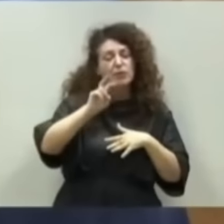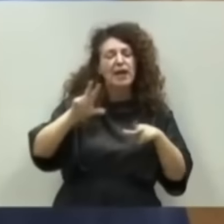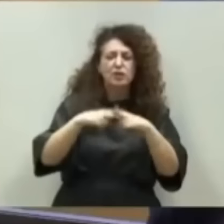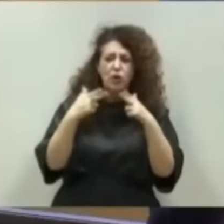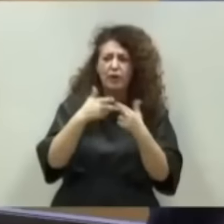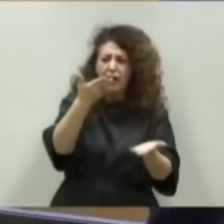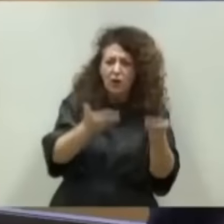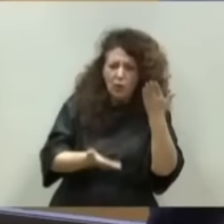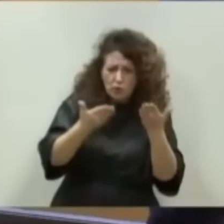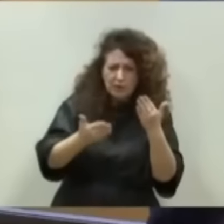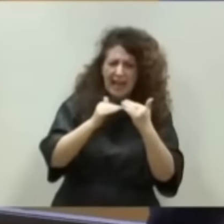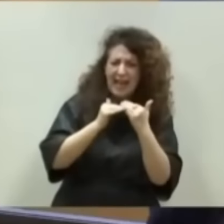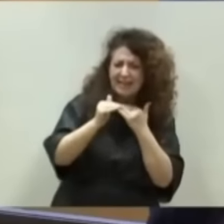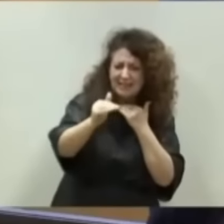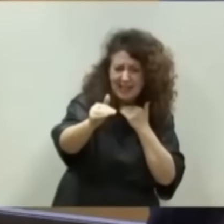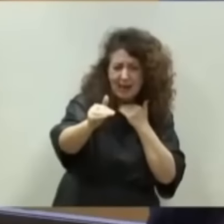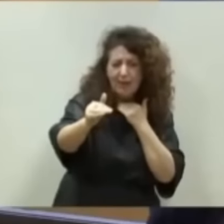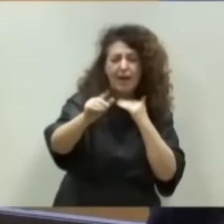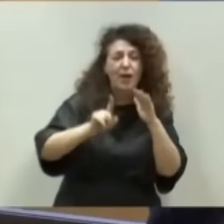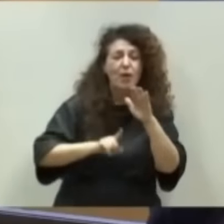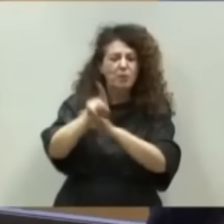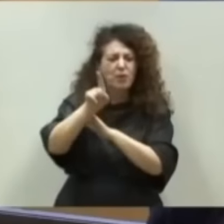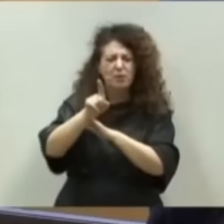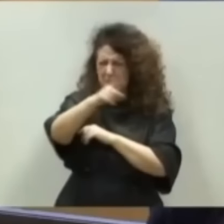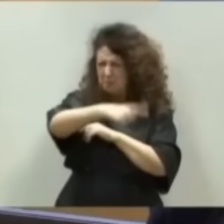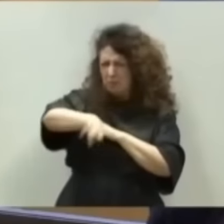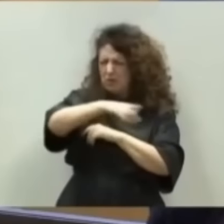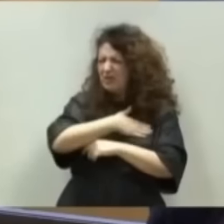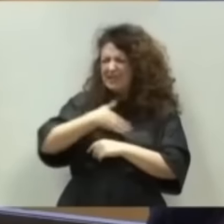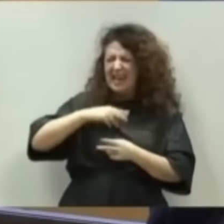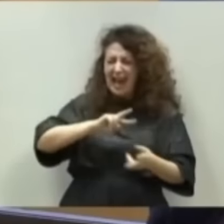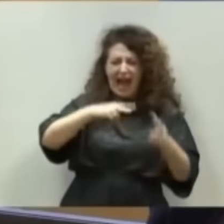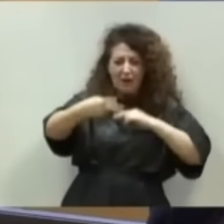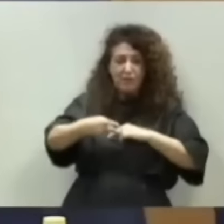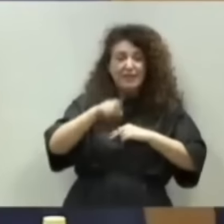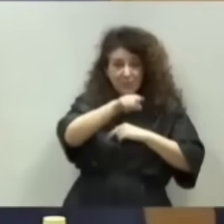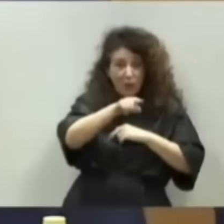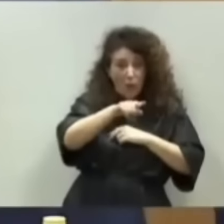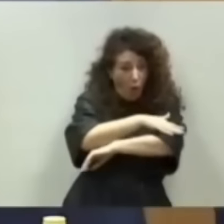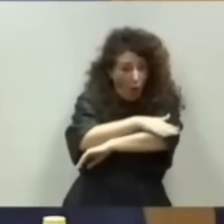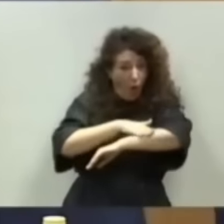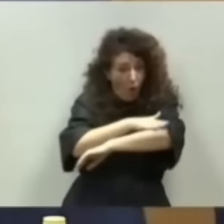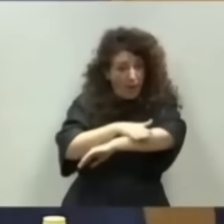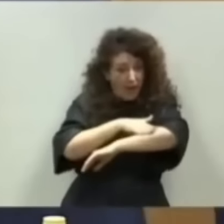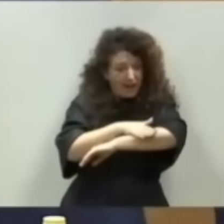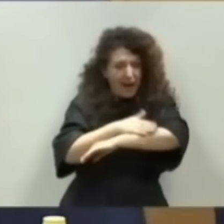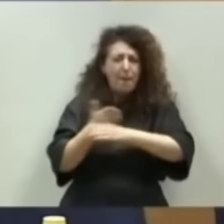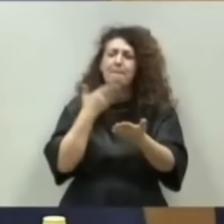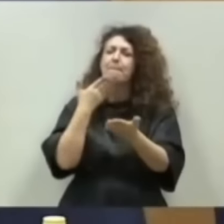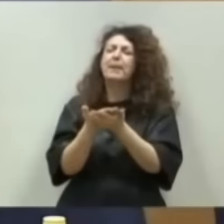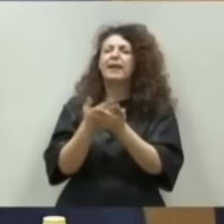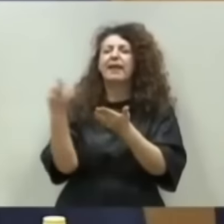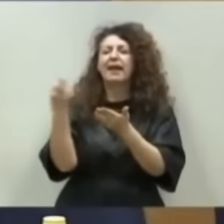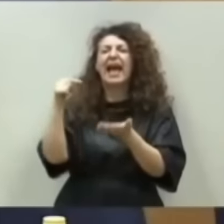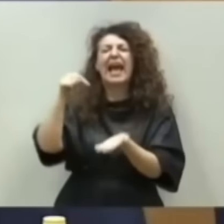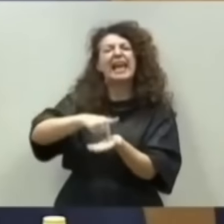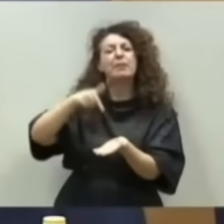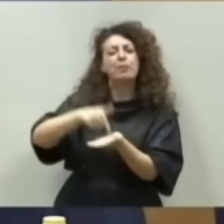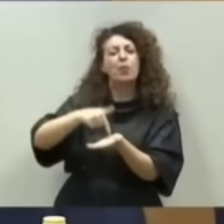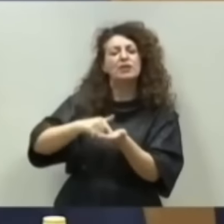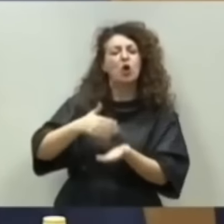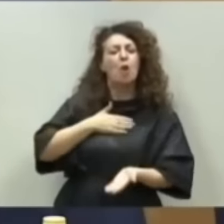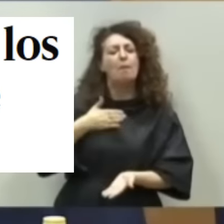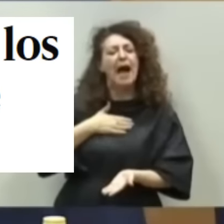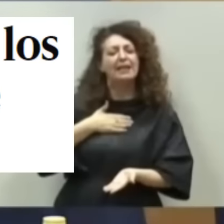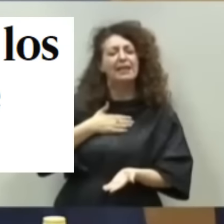próspera. El problema es que ustedes quieren todo lo contrario. Es que allí donde gobiernan y en esta misma Cámara ustedes piden la eliminación del impuesto de patrimonio a las